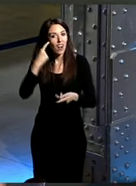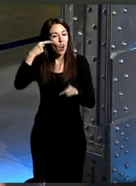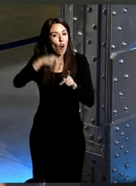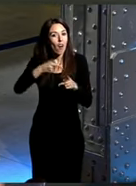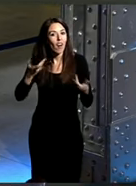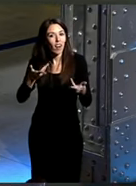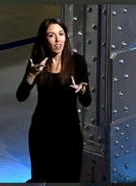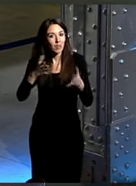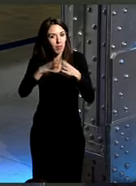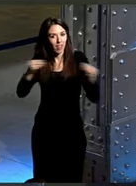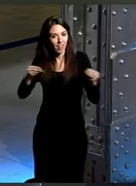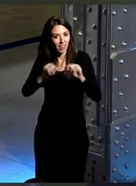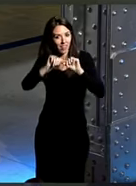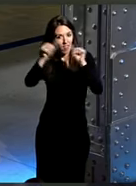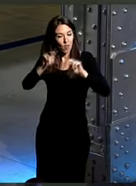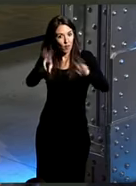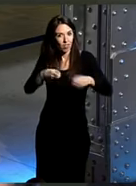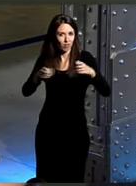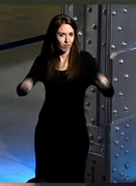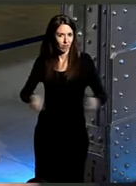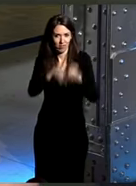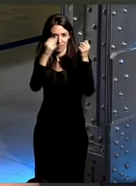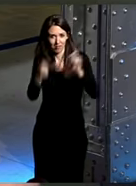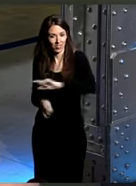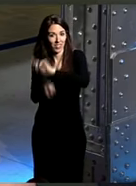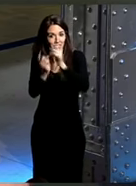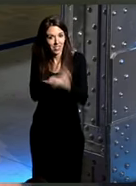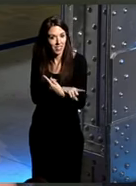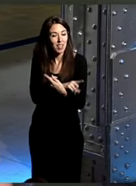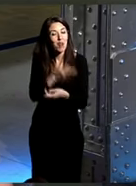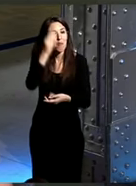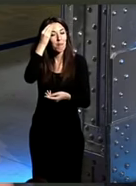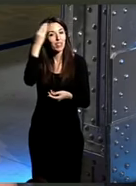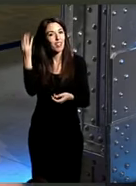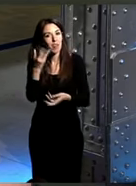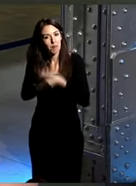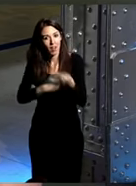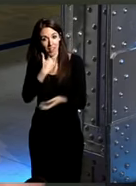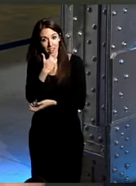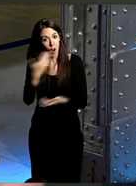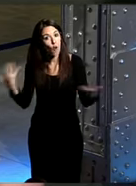reformular nuestras universidades, destruyámoslas, transformémoslas, pero por lo menos pensemos que tenemos que hacer